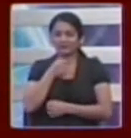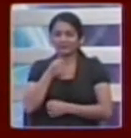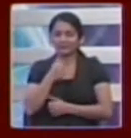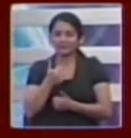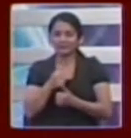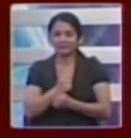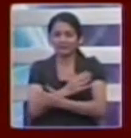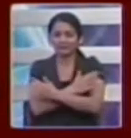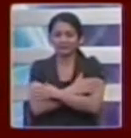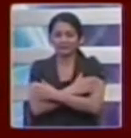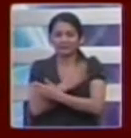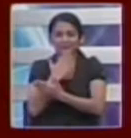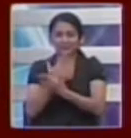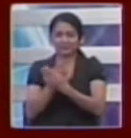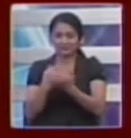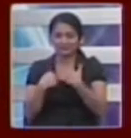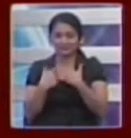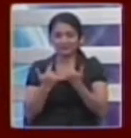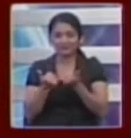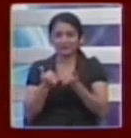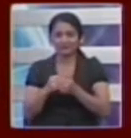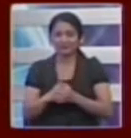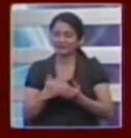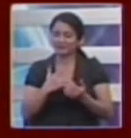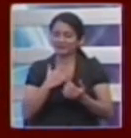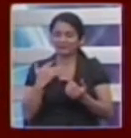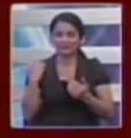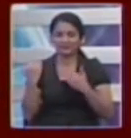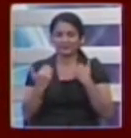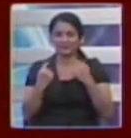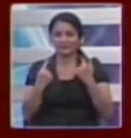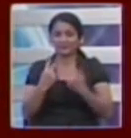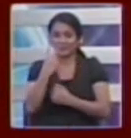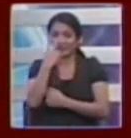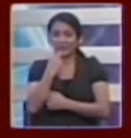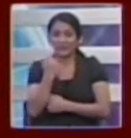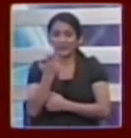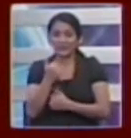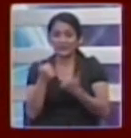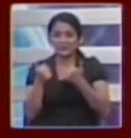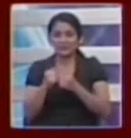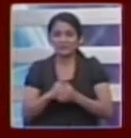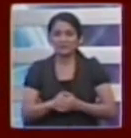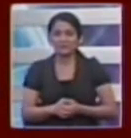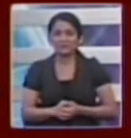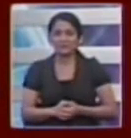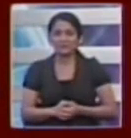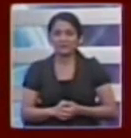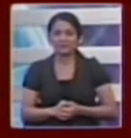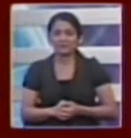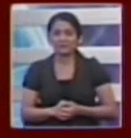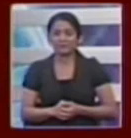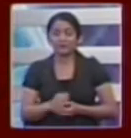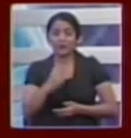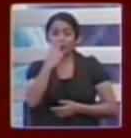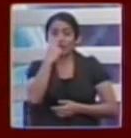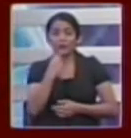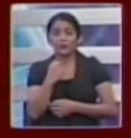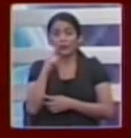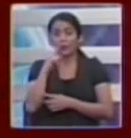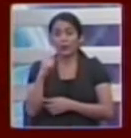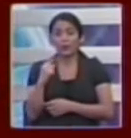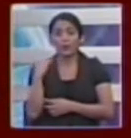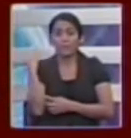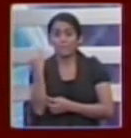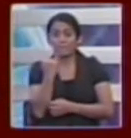por tus felicitaciones también. Imagínate que estamos muy orgullosos por este logro obtenido. ¿Qué significa para el Hotel Oro Verde de Cuenca